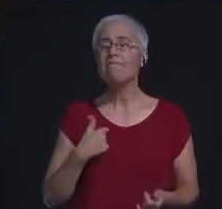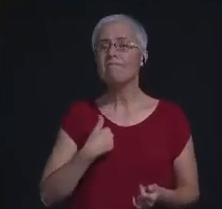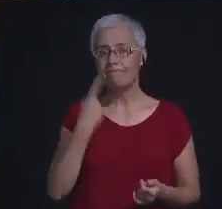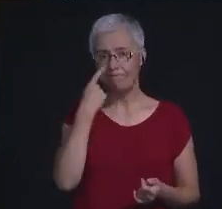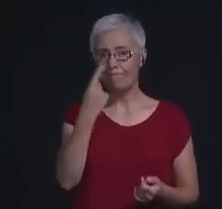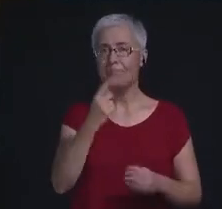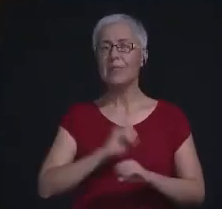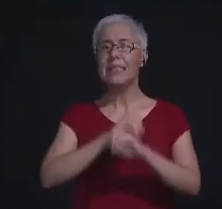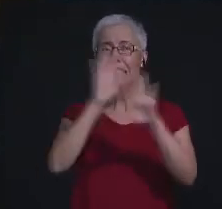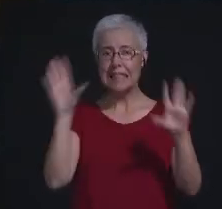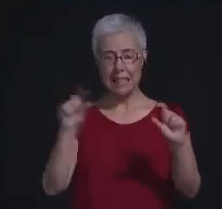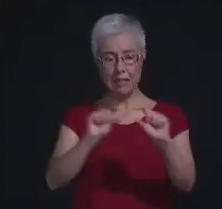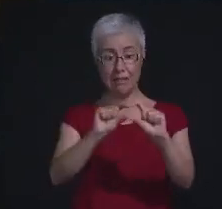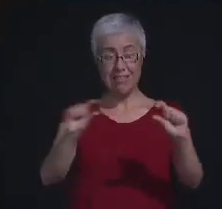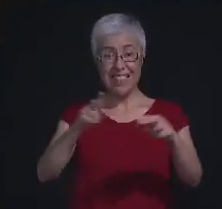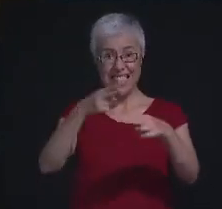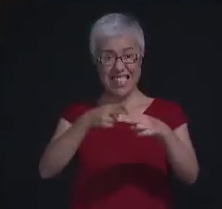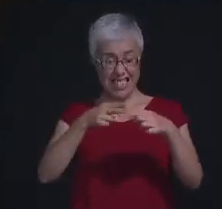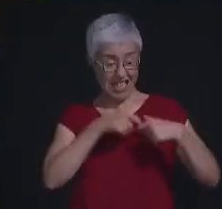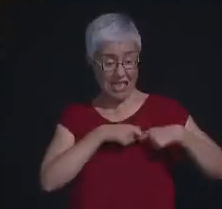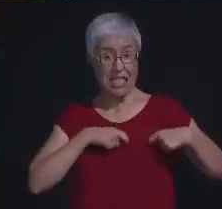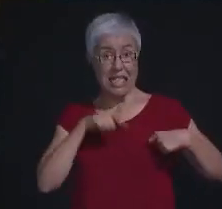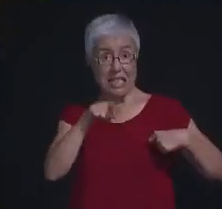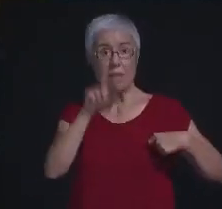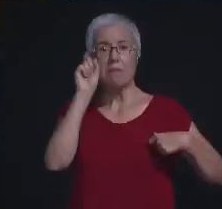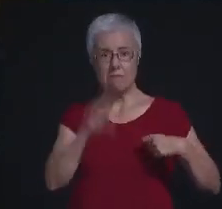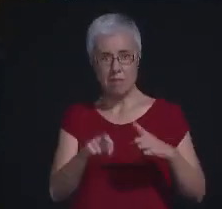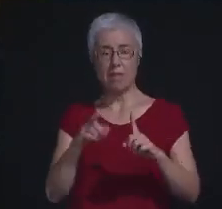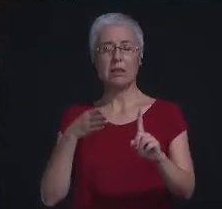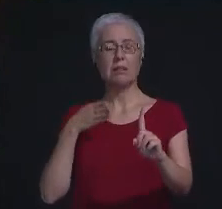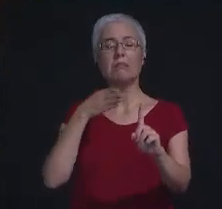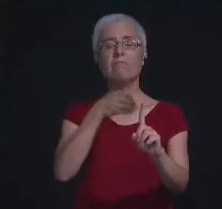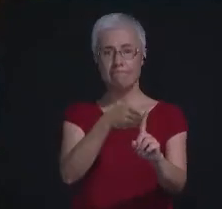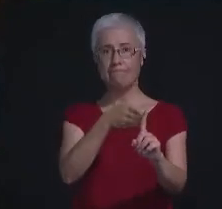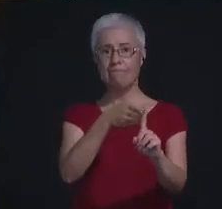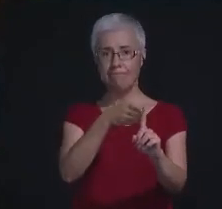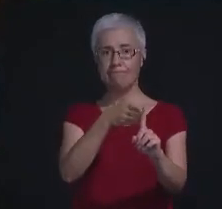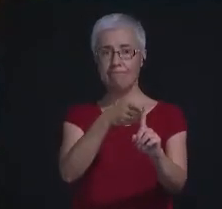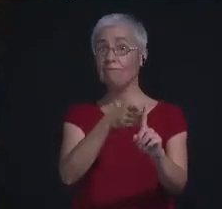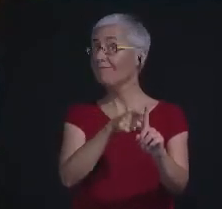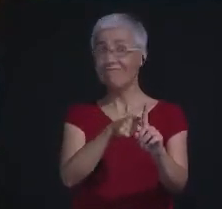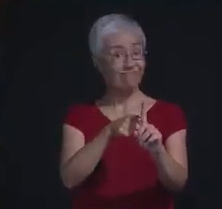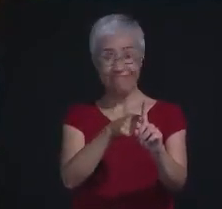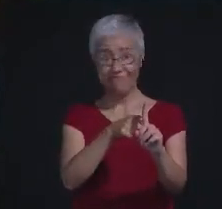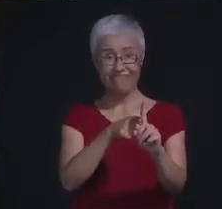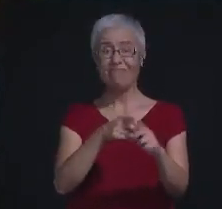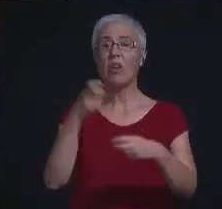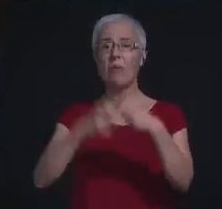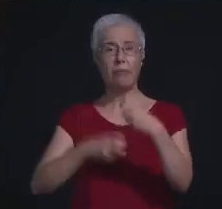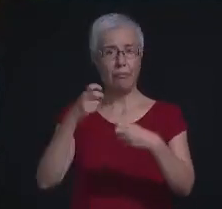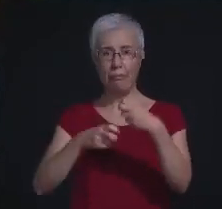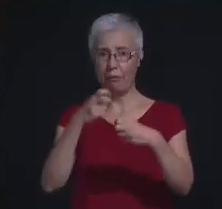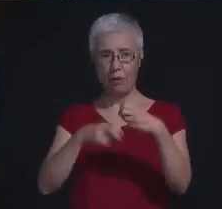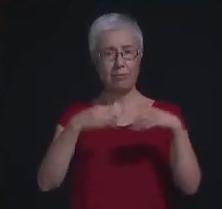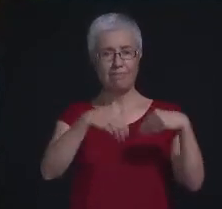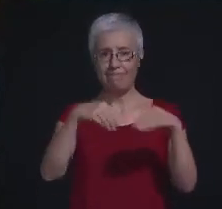una empresa y una marca con propósito, difícilmente podrás ser competitiva. También tendremos una mesa redonda muy interesante